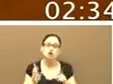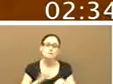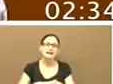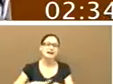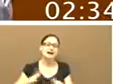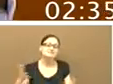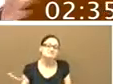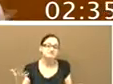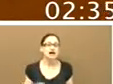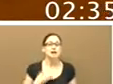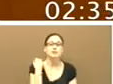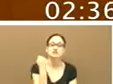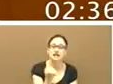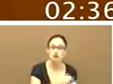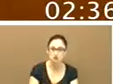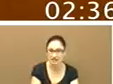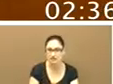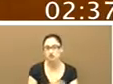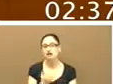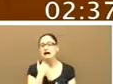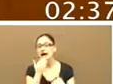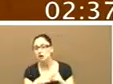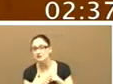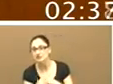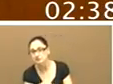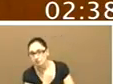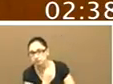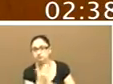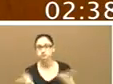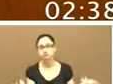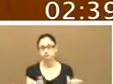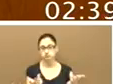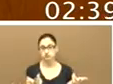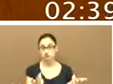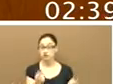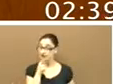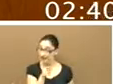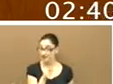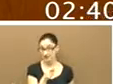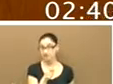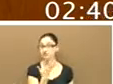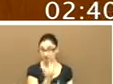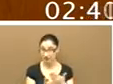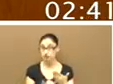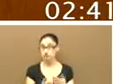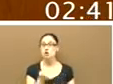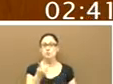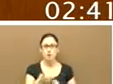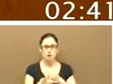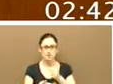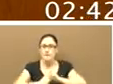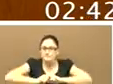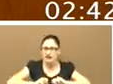mayoría, conseguir determinadas prestaciones, determinadas transferencias. Y ese pequeño defecto se ha ido aumentando,